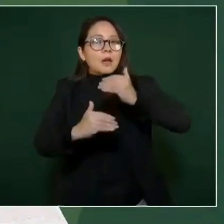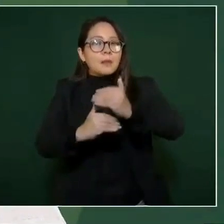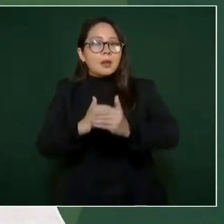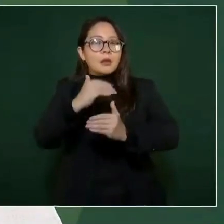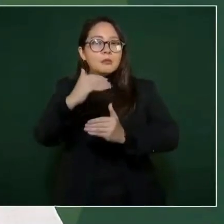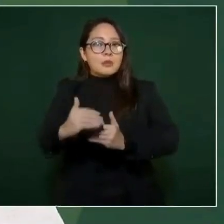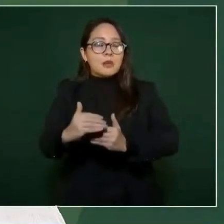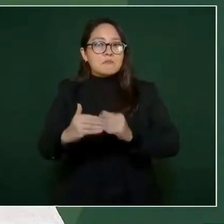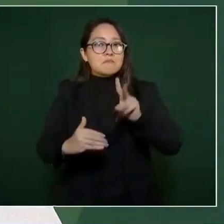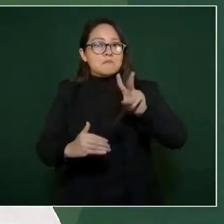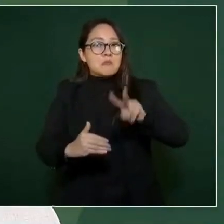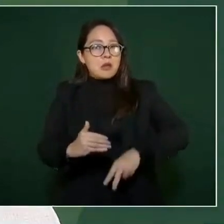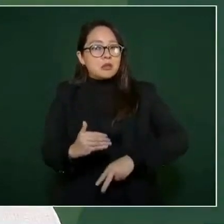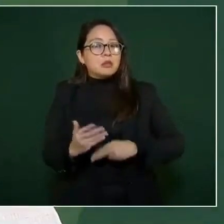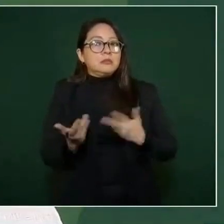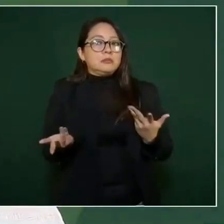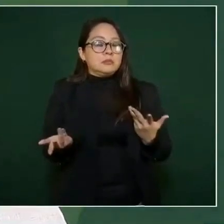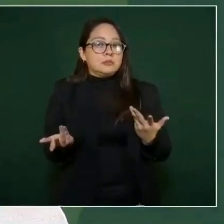Nunca